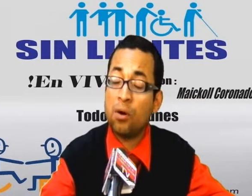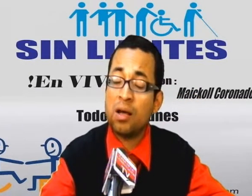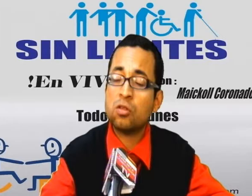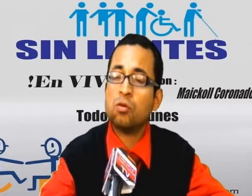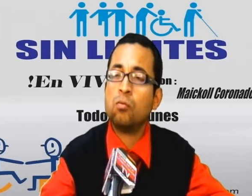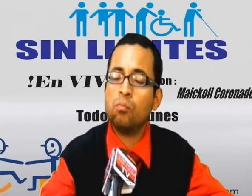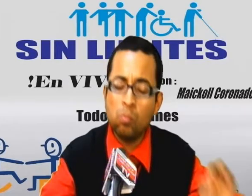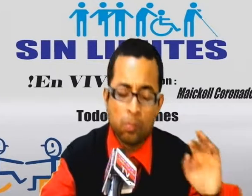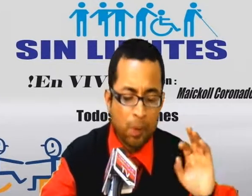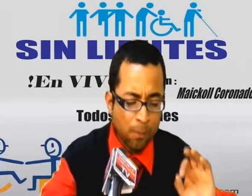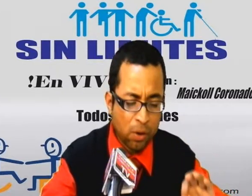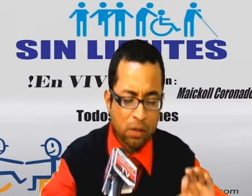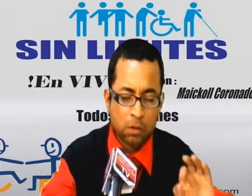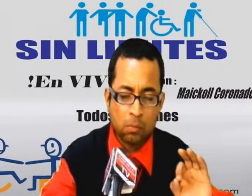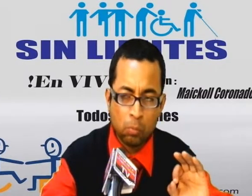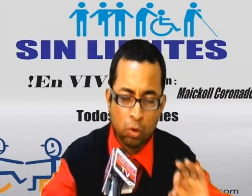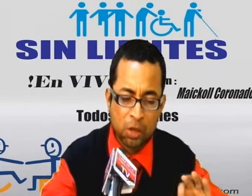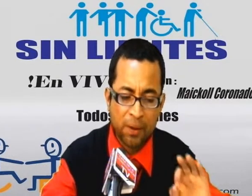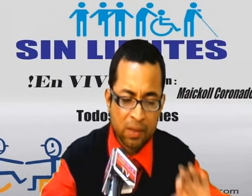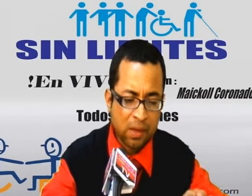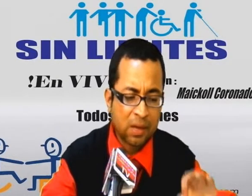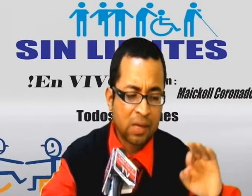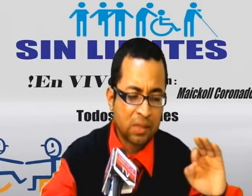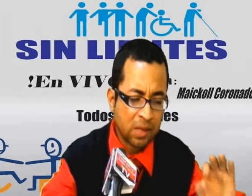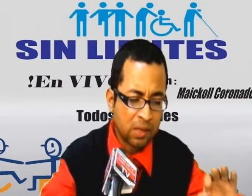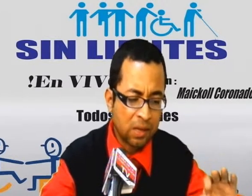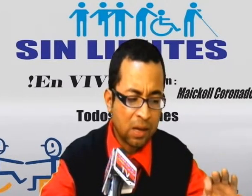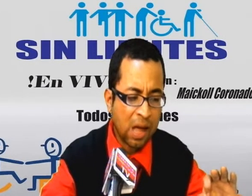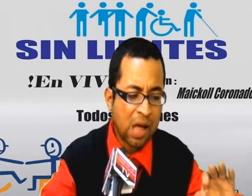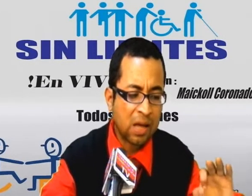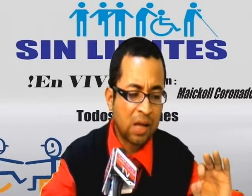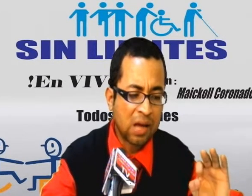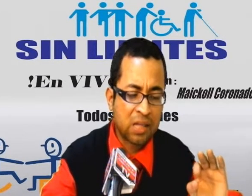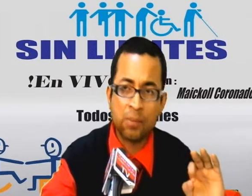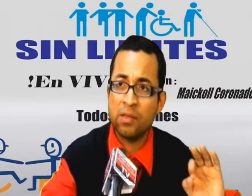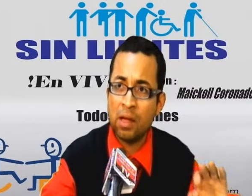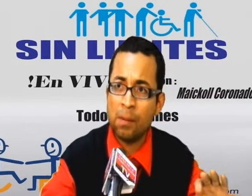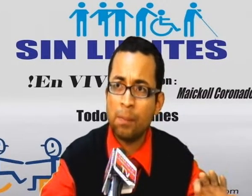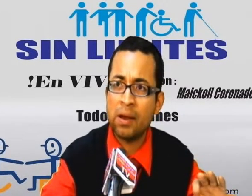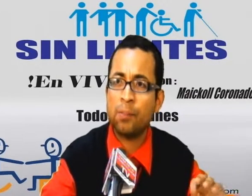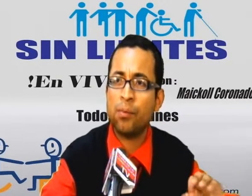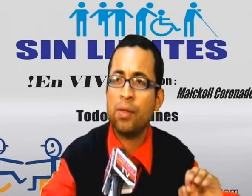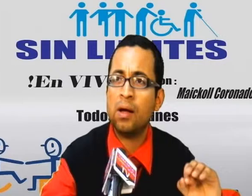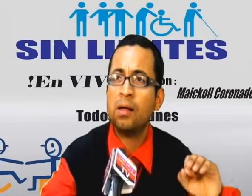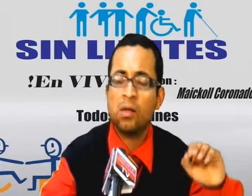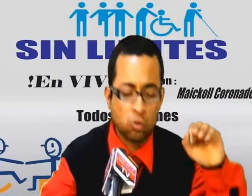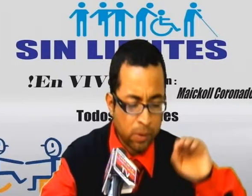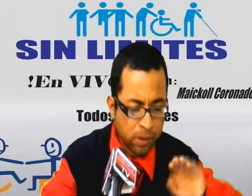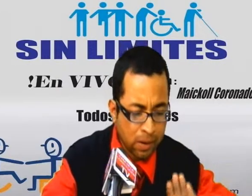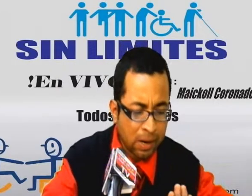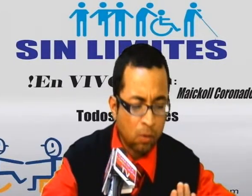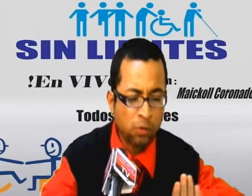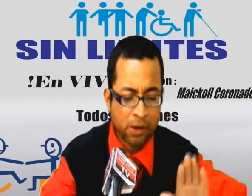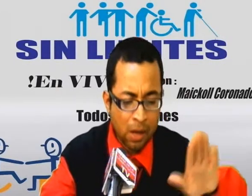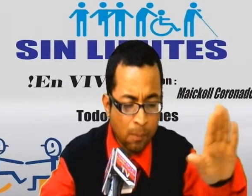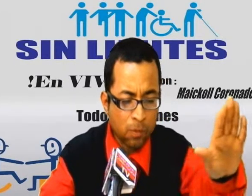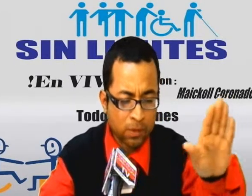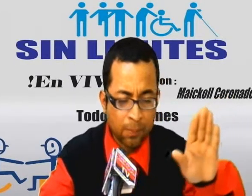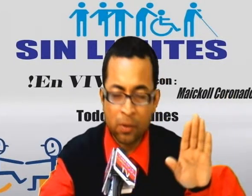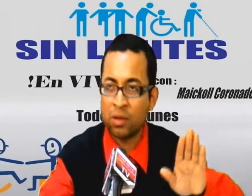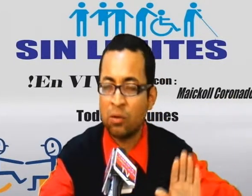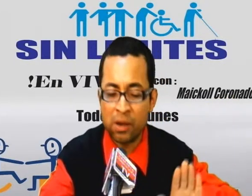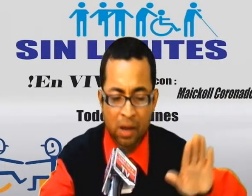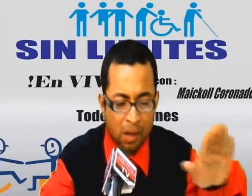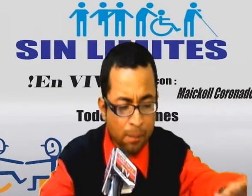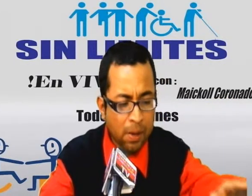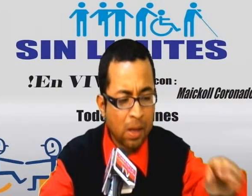hay pocas municipalidades que tienen accesibilidad para que puedan subir una rampa,